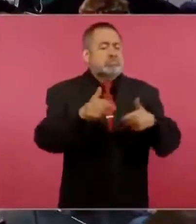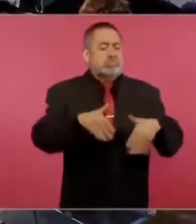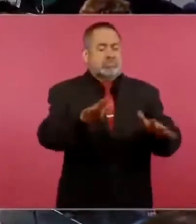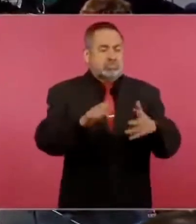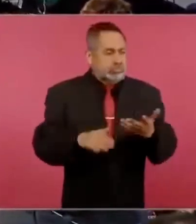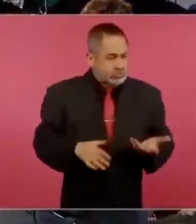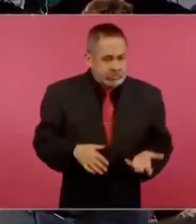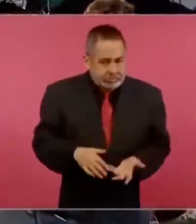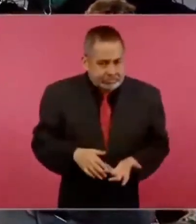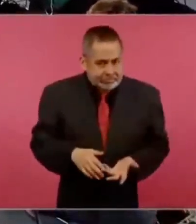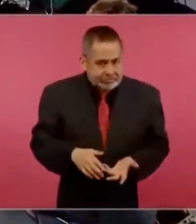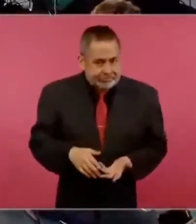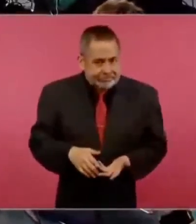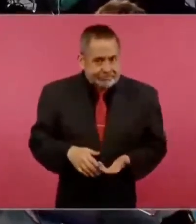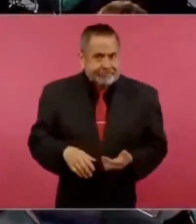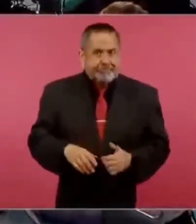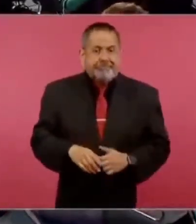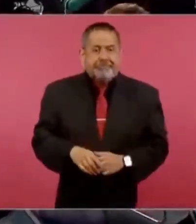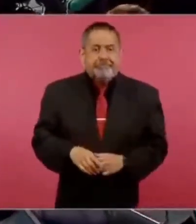órdenes de